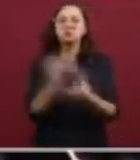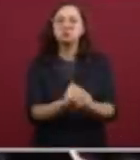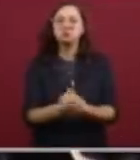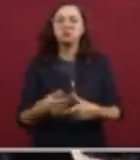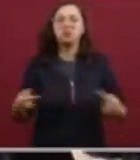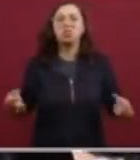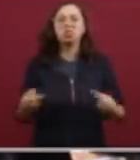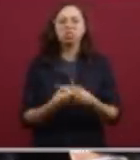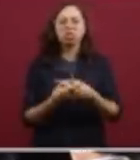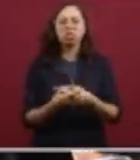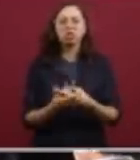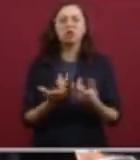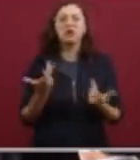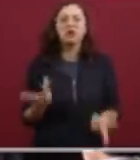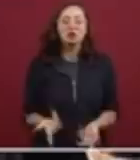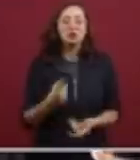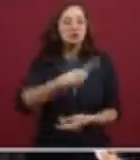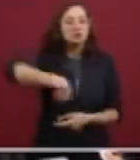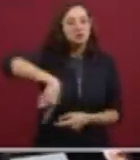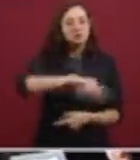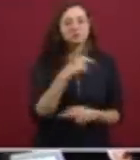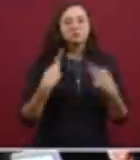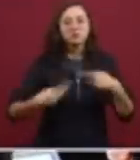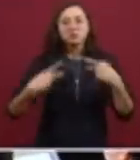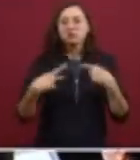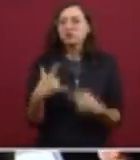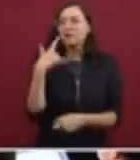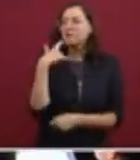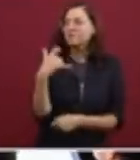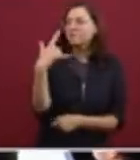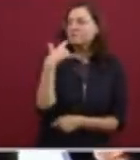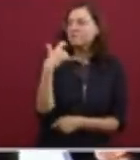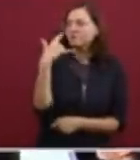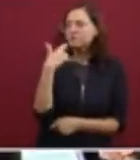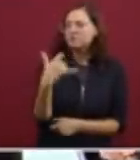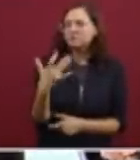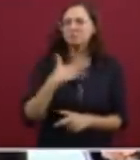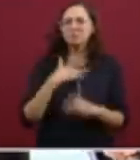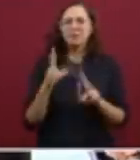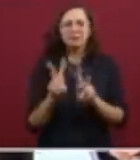pues estas personas han luchado para que sea revisado su